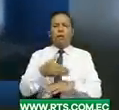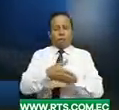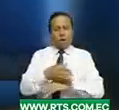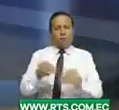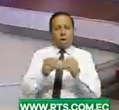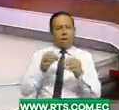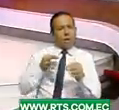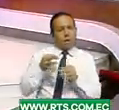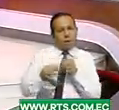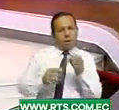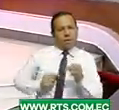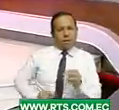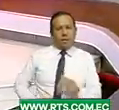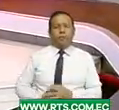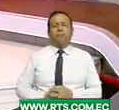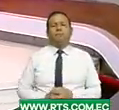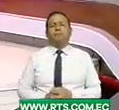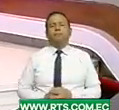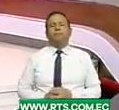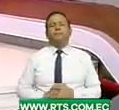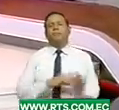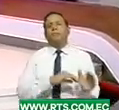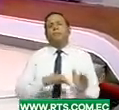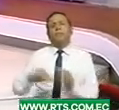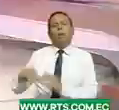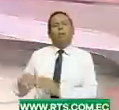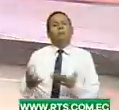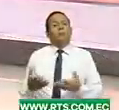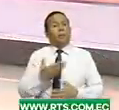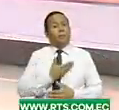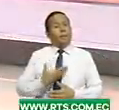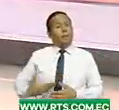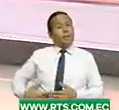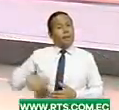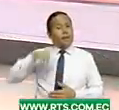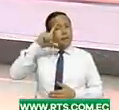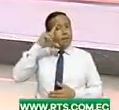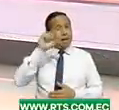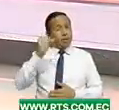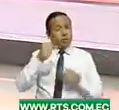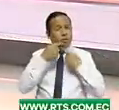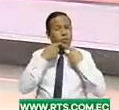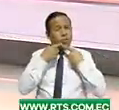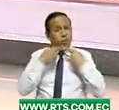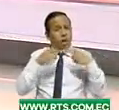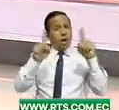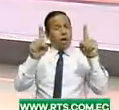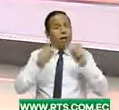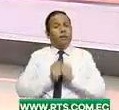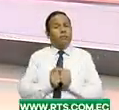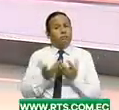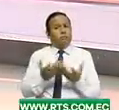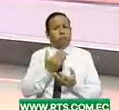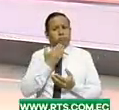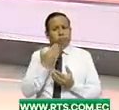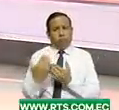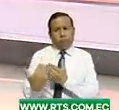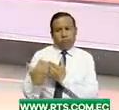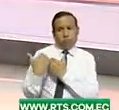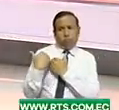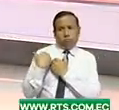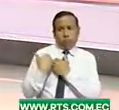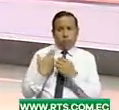Ya en otros temas, el primer mandatario Guillermo Lasso anunció que no aceptará la postulación a la presidencia de